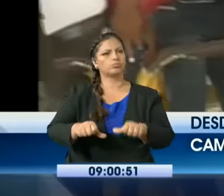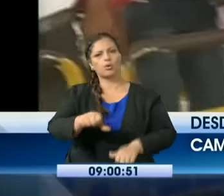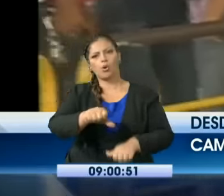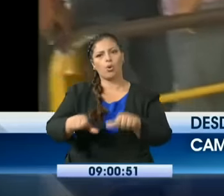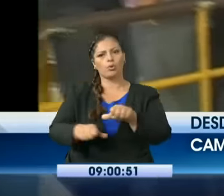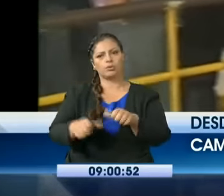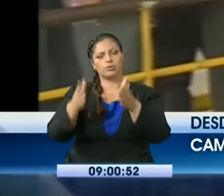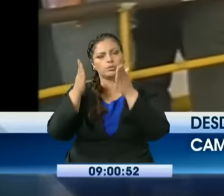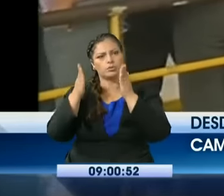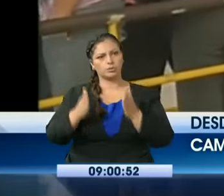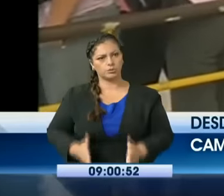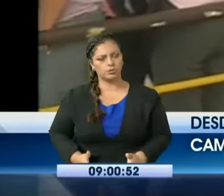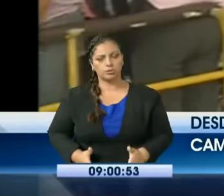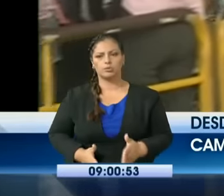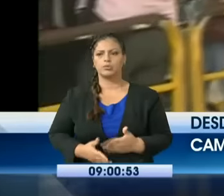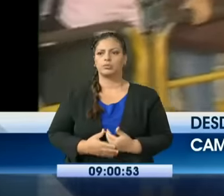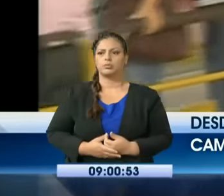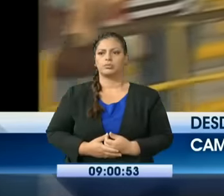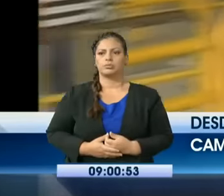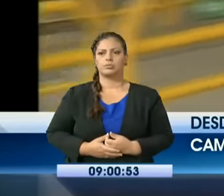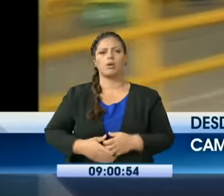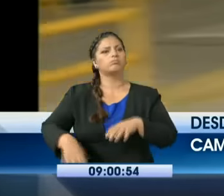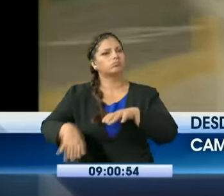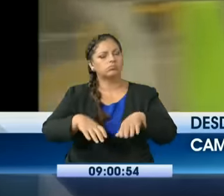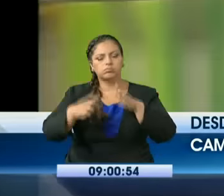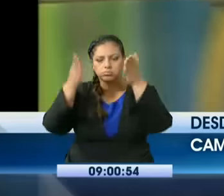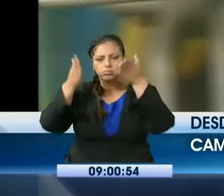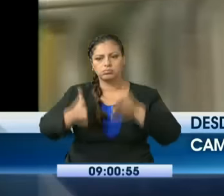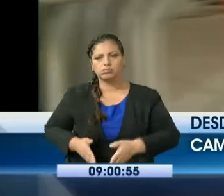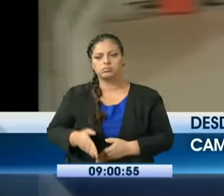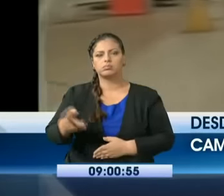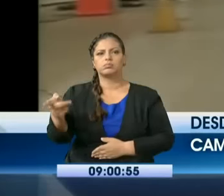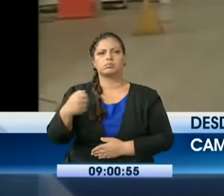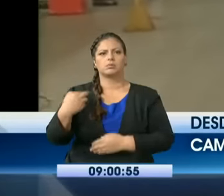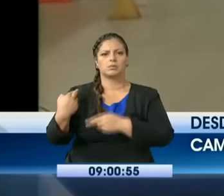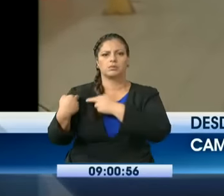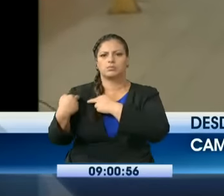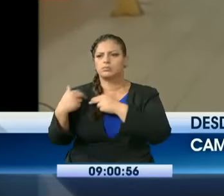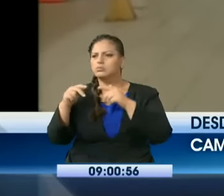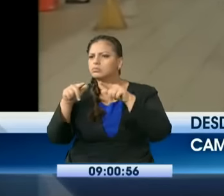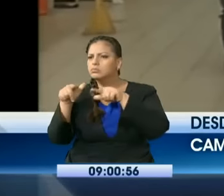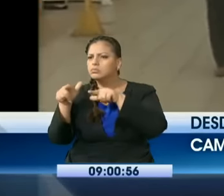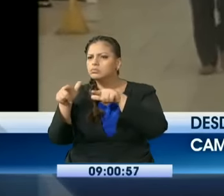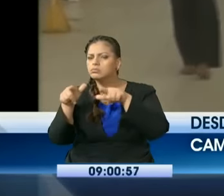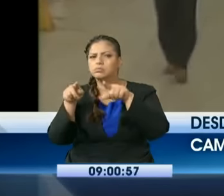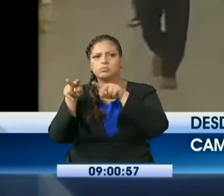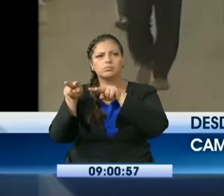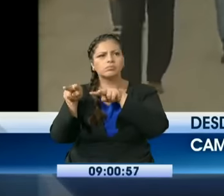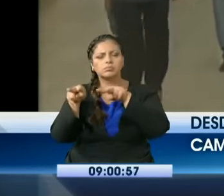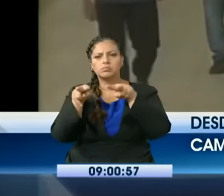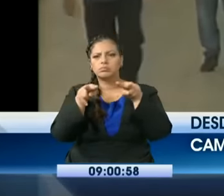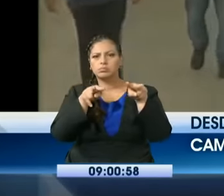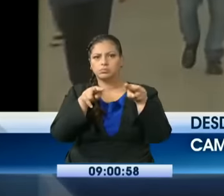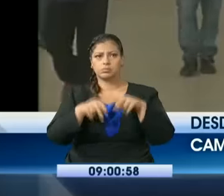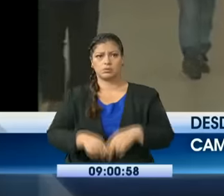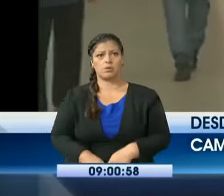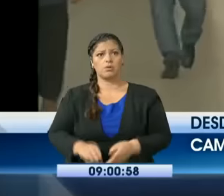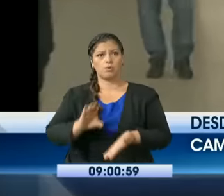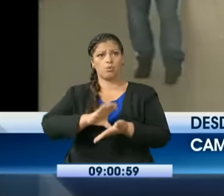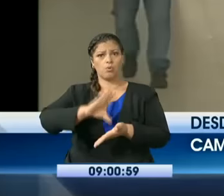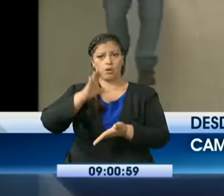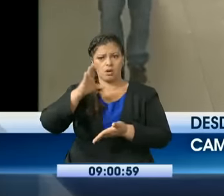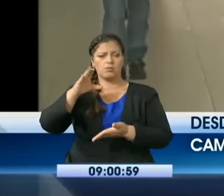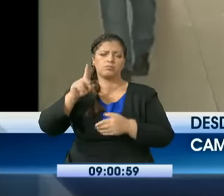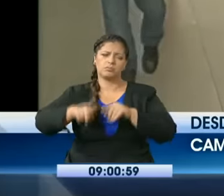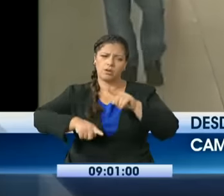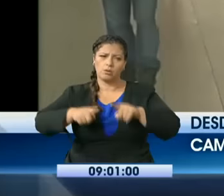han generado algún tipo de inconveniente. Hay que ser claros, no son todos los colegios. Son unos cuantos que han generado algunos problemas y justamente